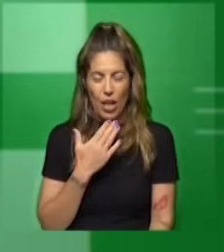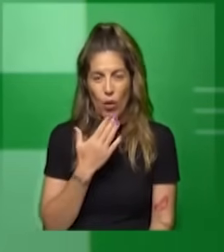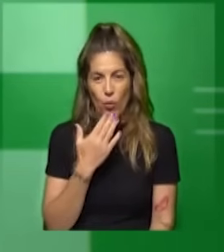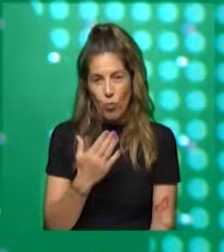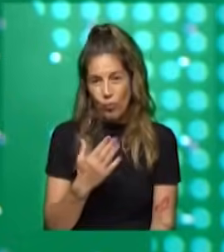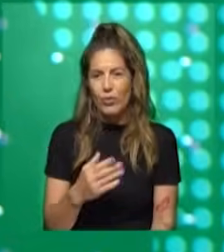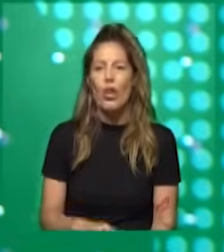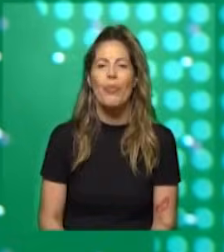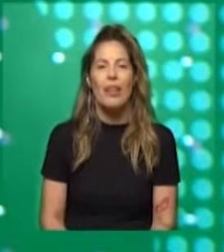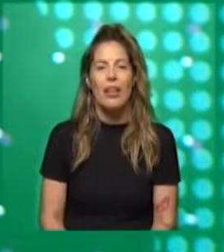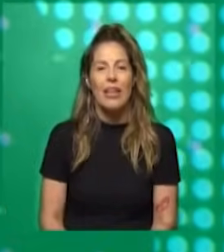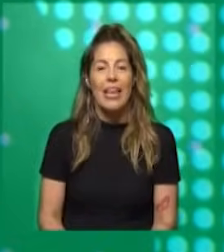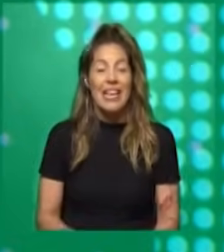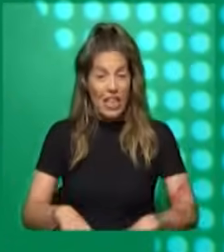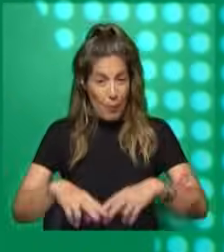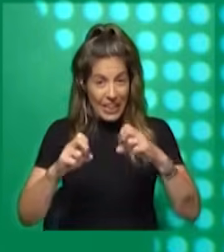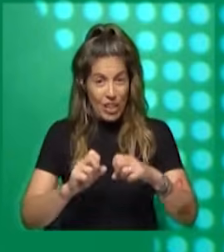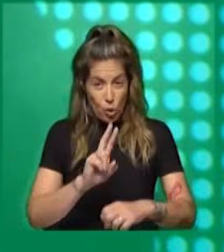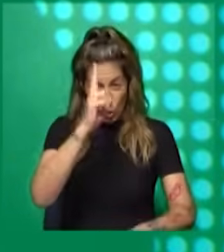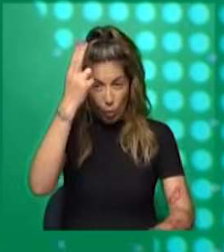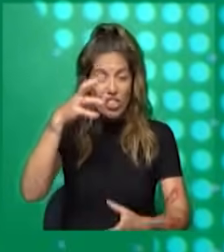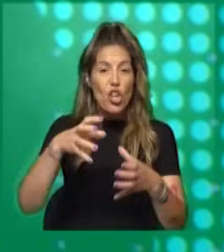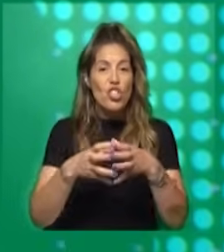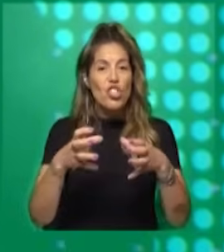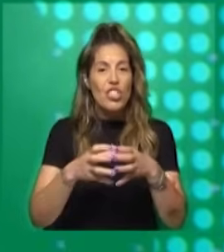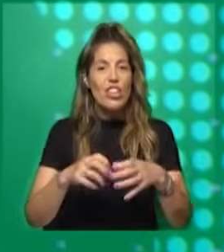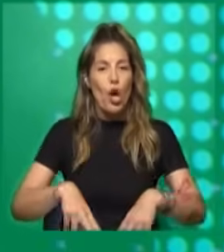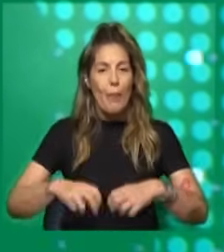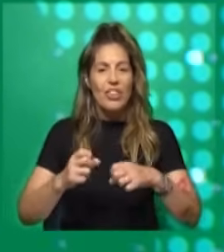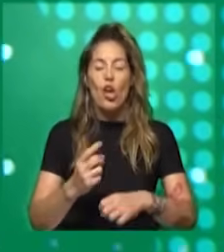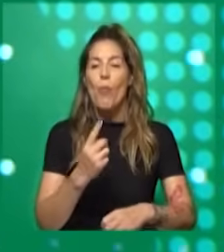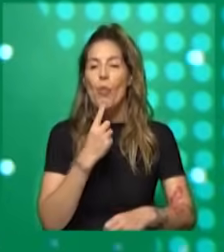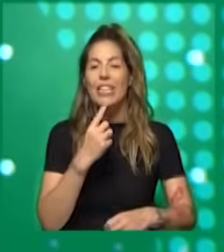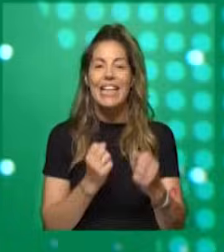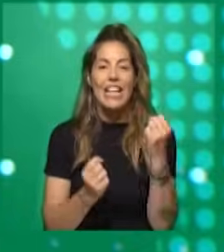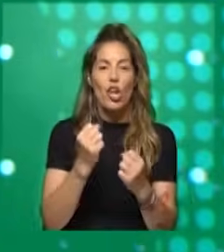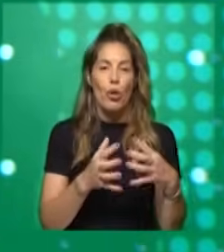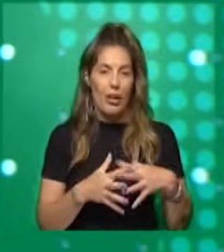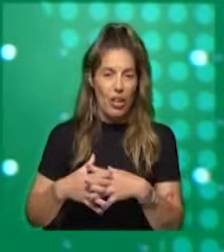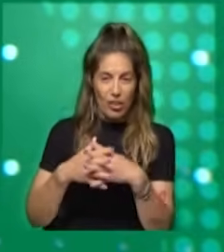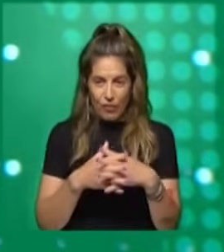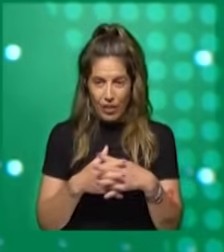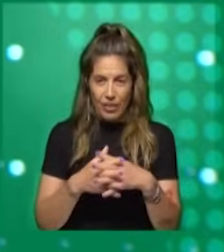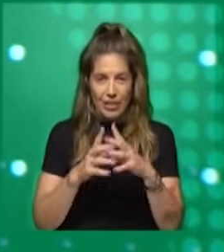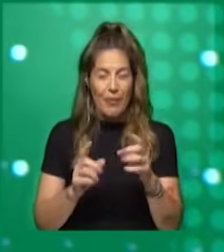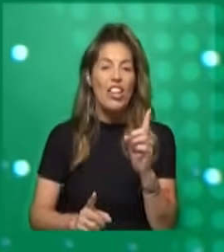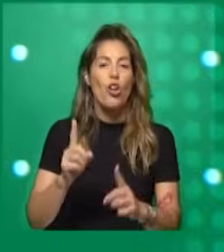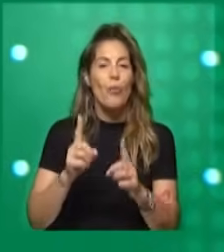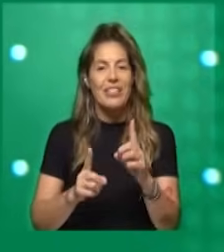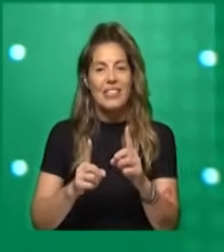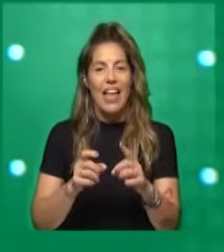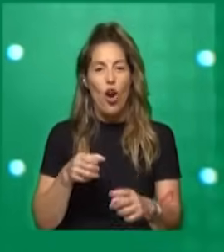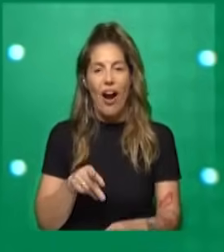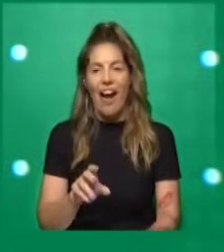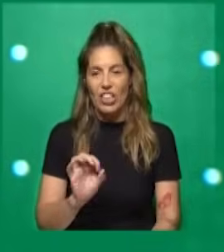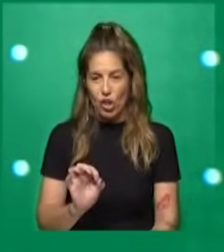Bueno. Guillermo Berbejillo es investigador uruguayo del Centro de Investigación Económica y Política de Estados Unidos y doctor en Geografía Económica de la Universidad Estatal de